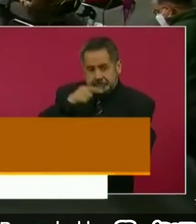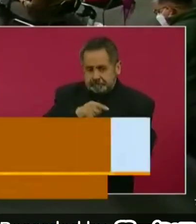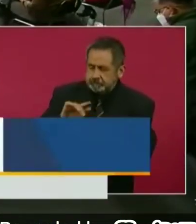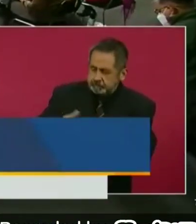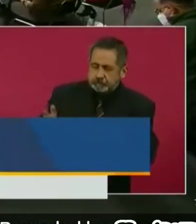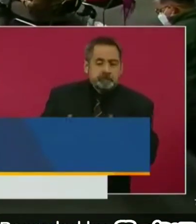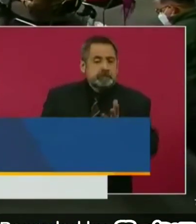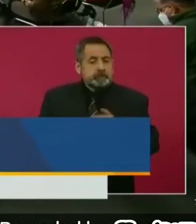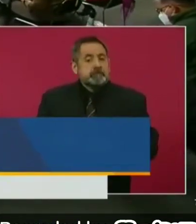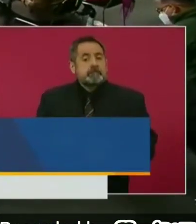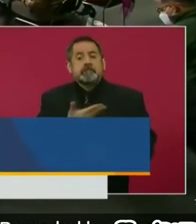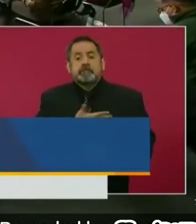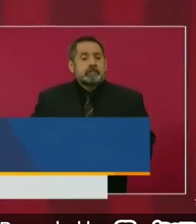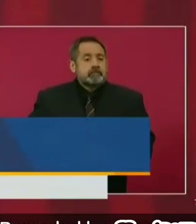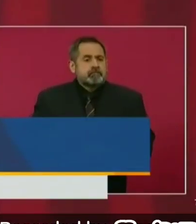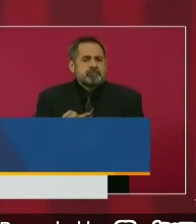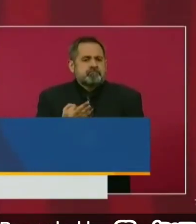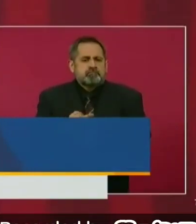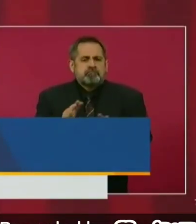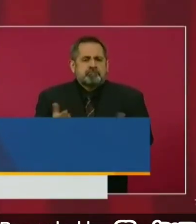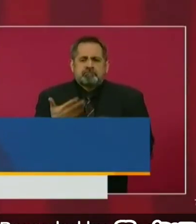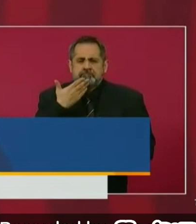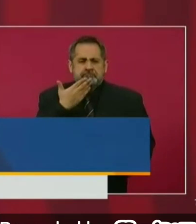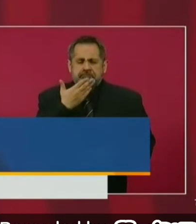Está estable,